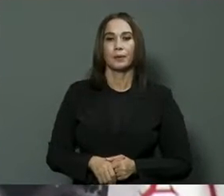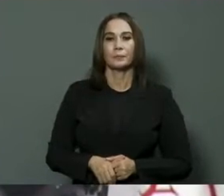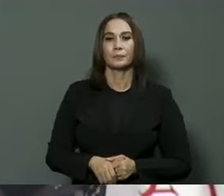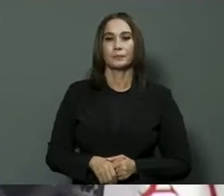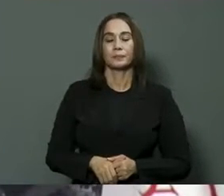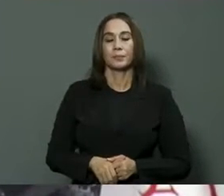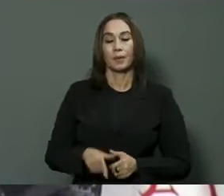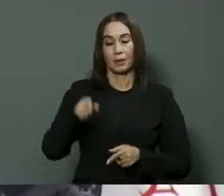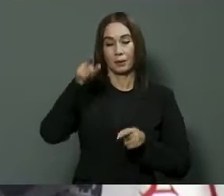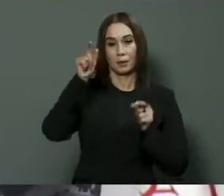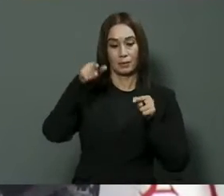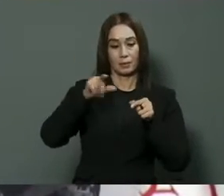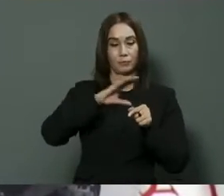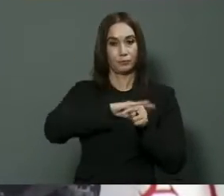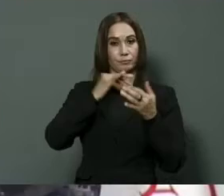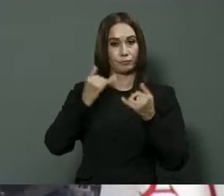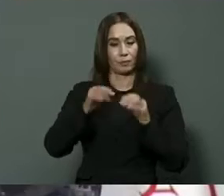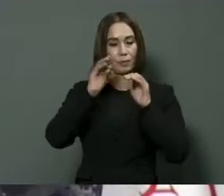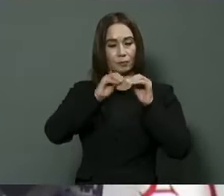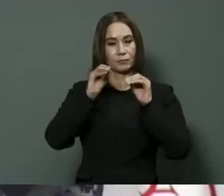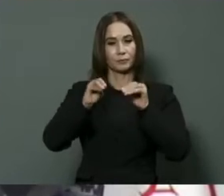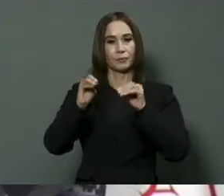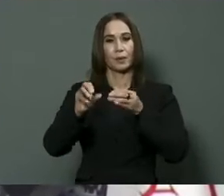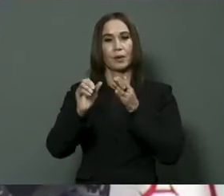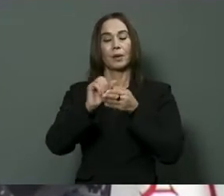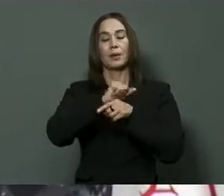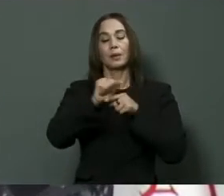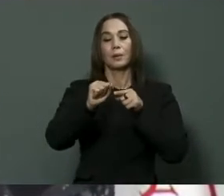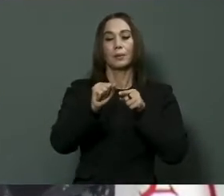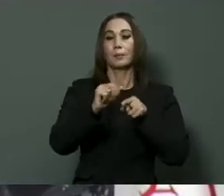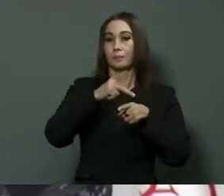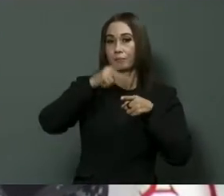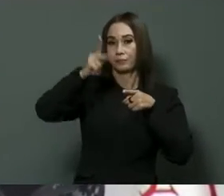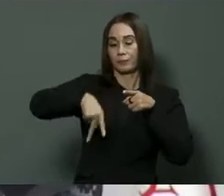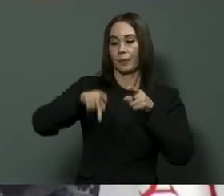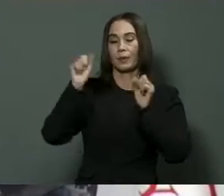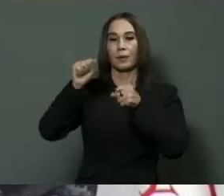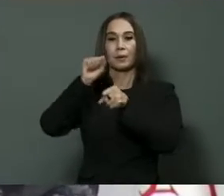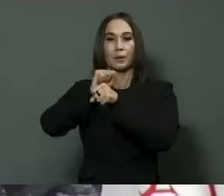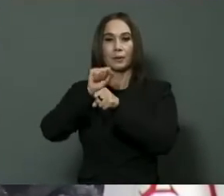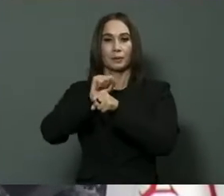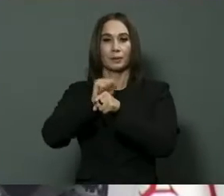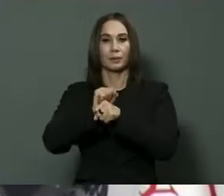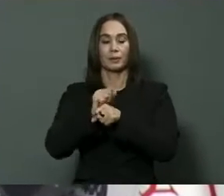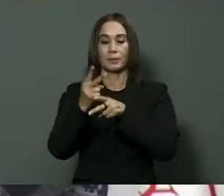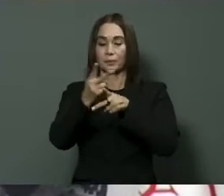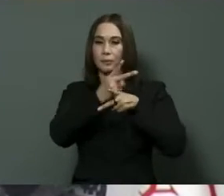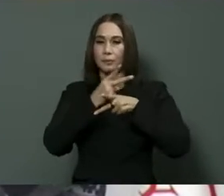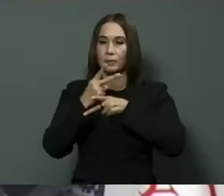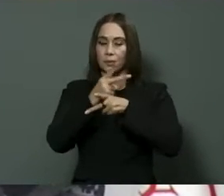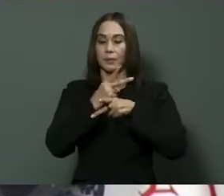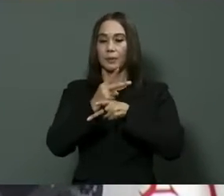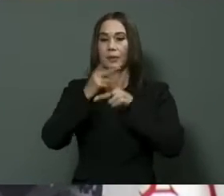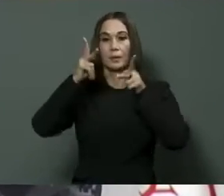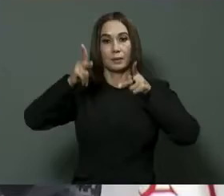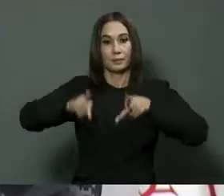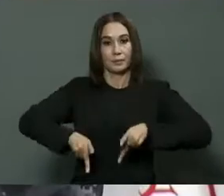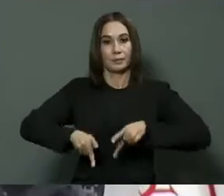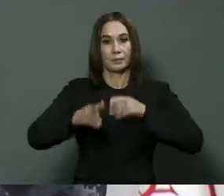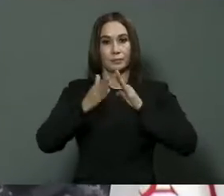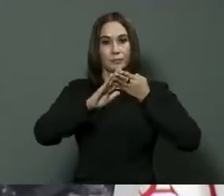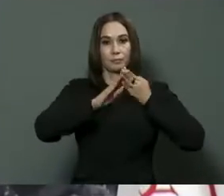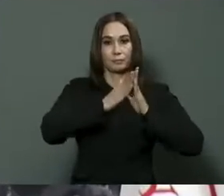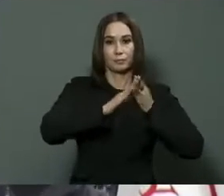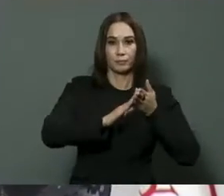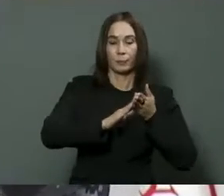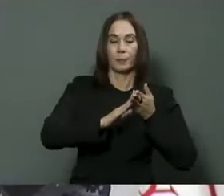siendo más profesionales para servir en esta sagrada labor de salvaguardar la seguridad ciudadana